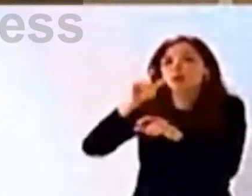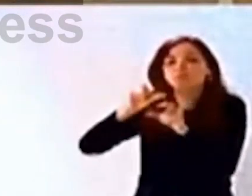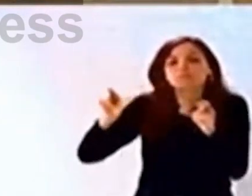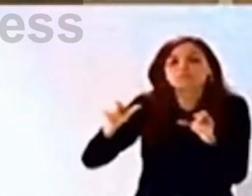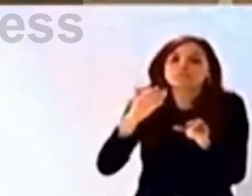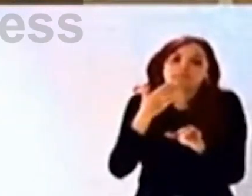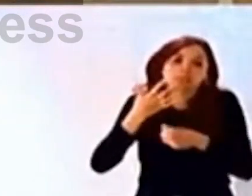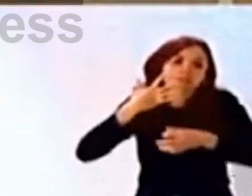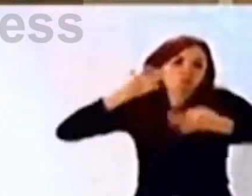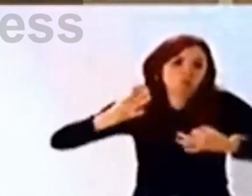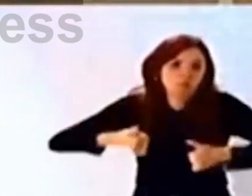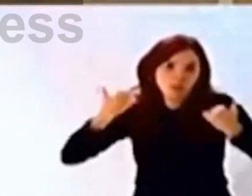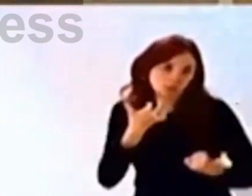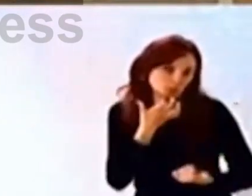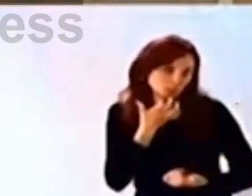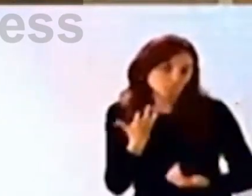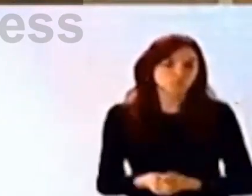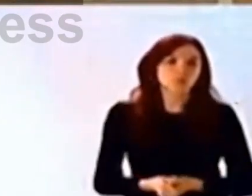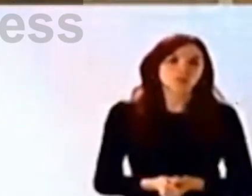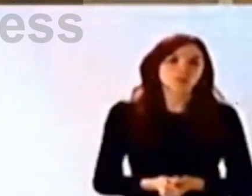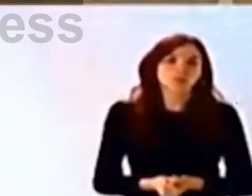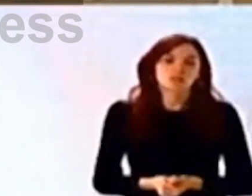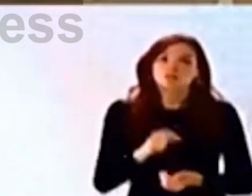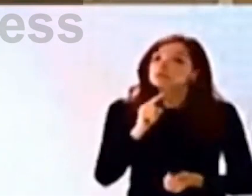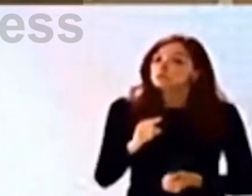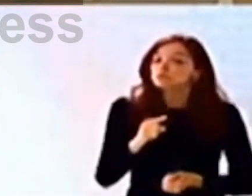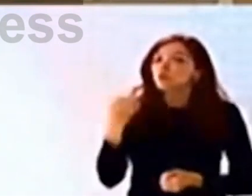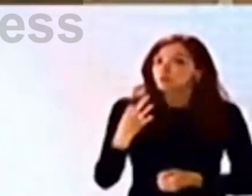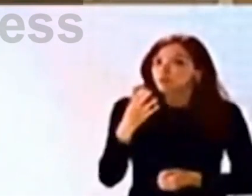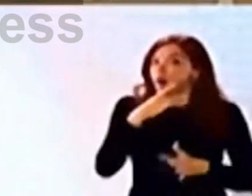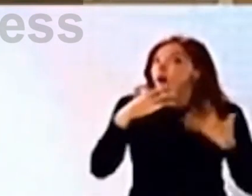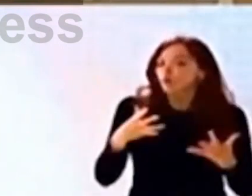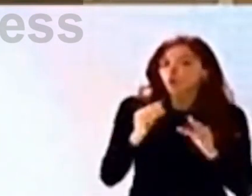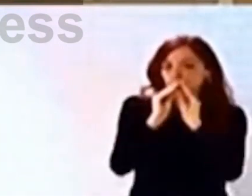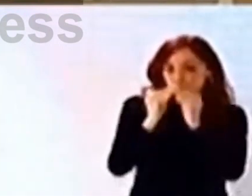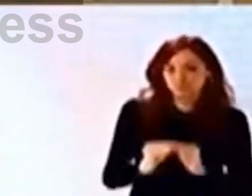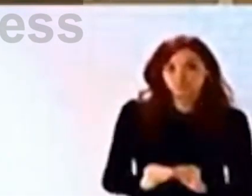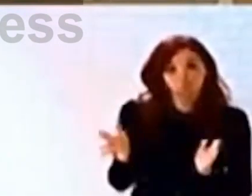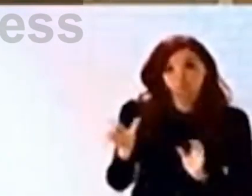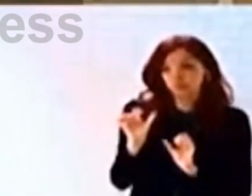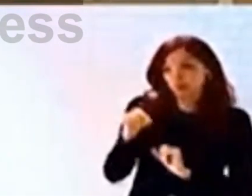mayor seguridad y este es el trabajo habitual con los medicamentos